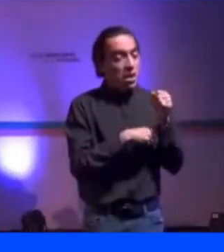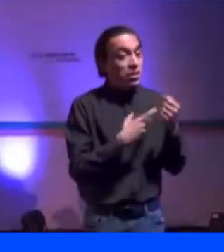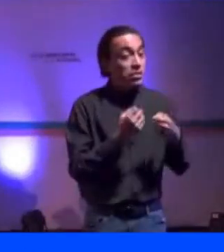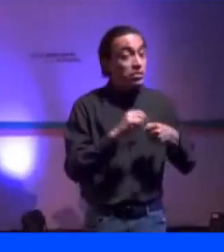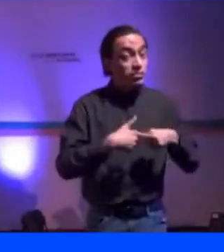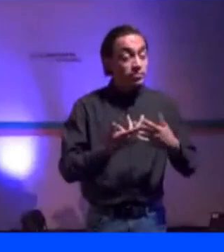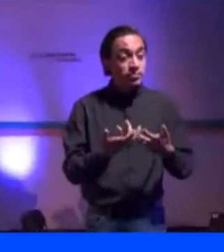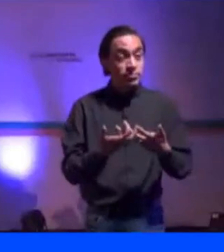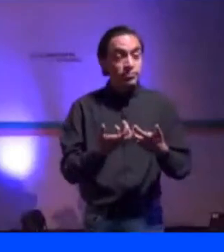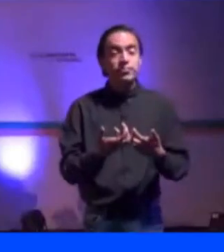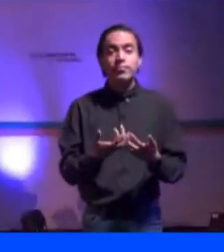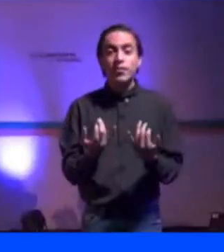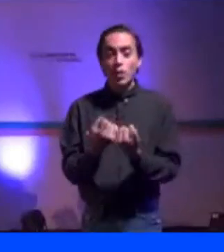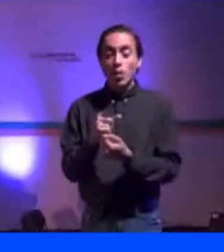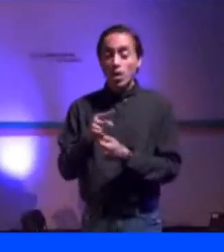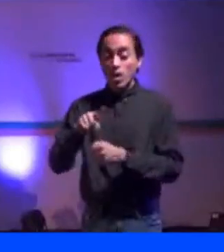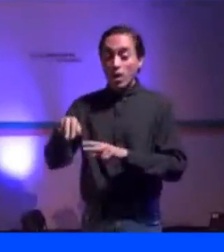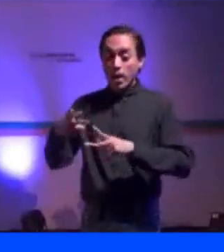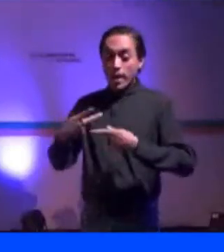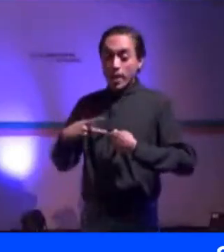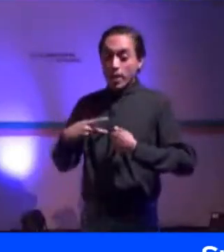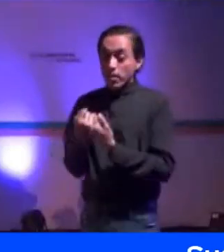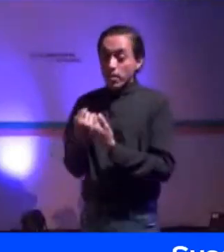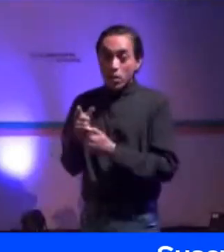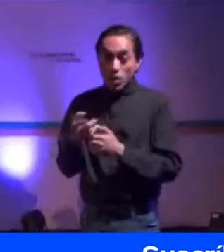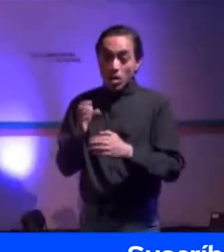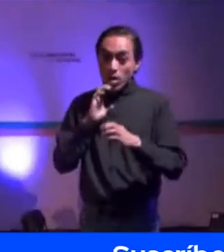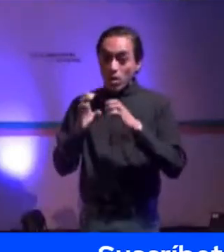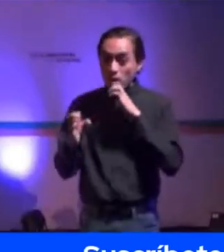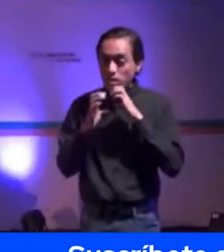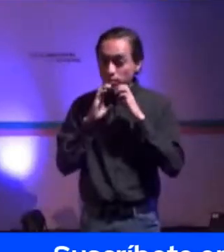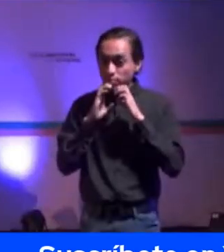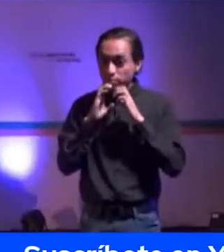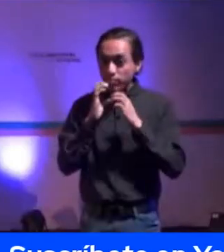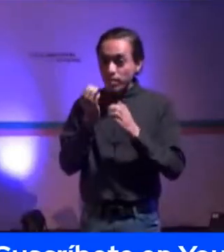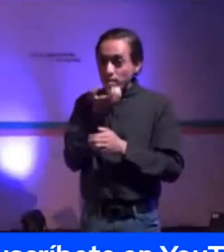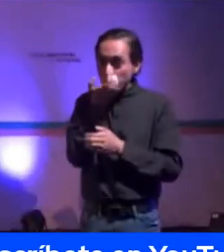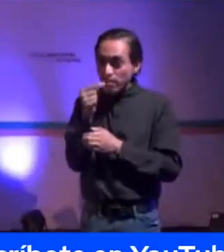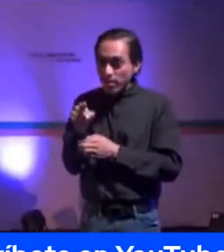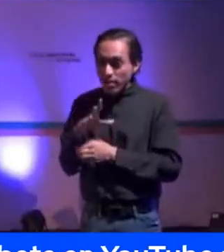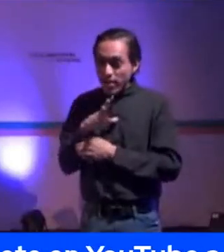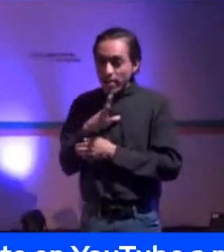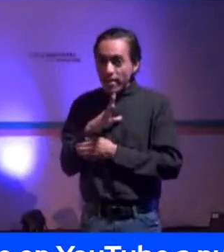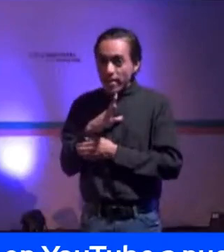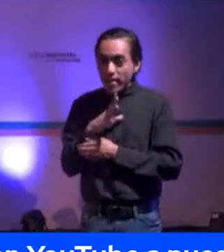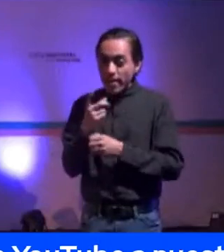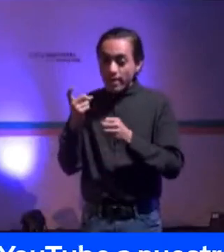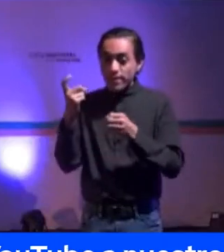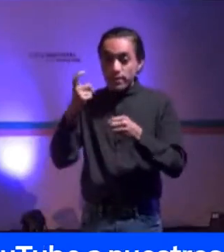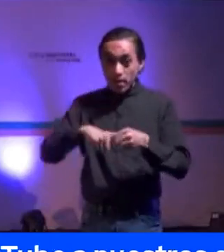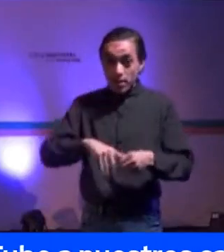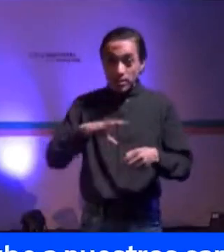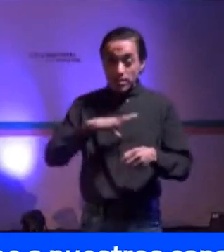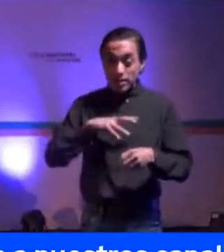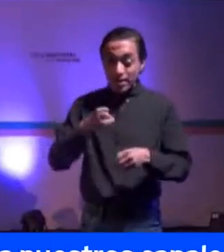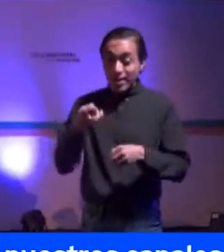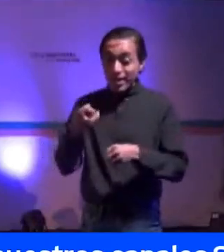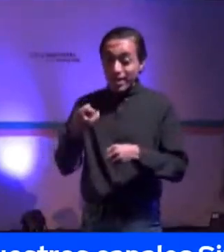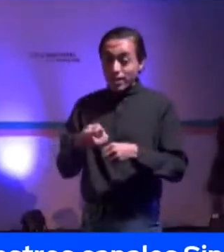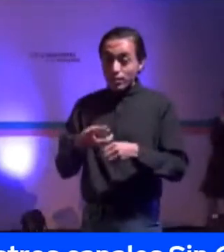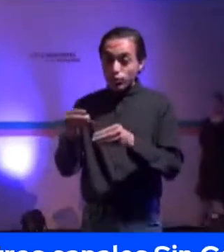lacras que se siguen permaneciendo en los medios tradicionales y que, ojo, están migrando a